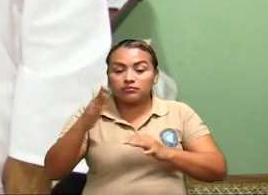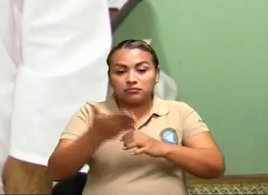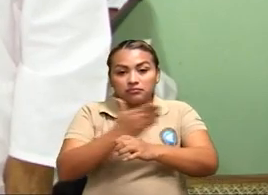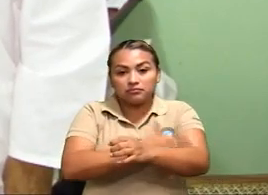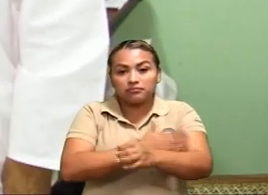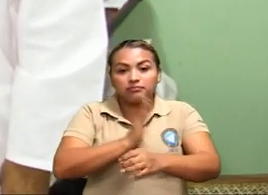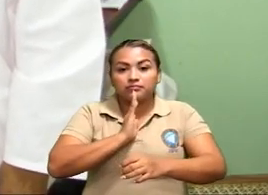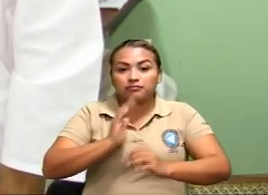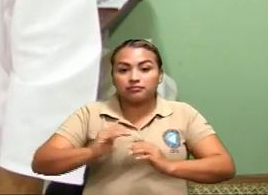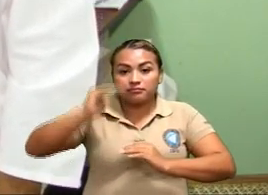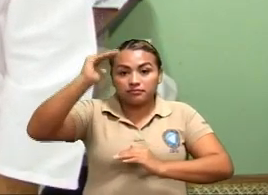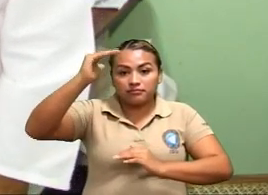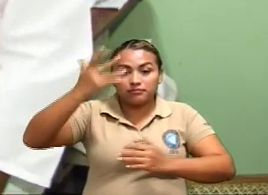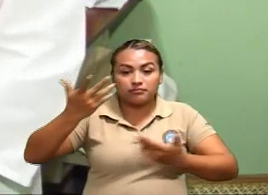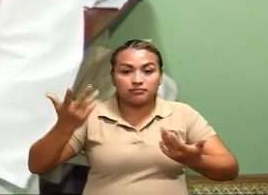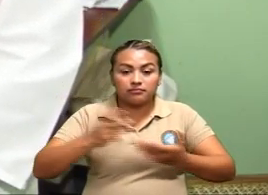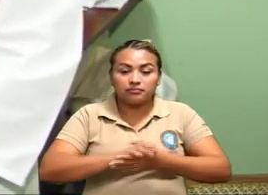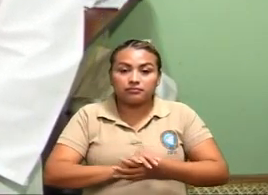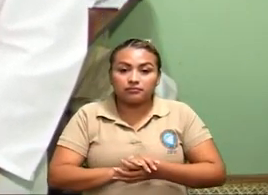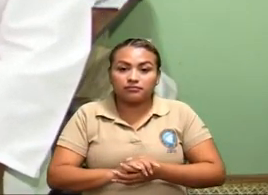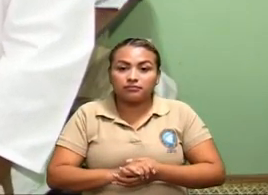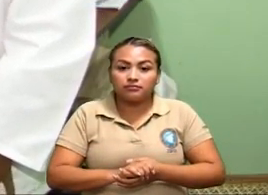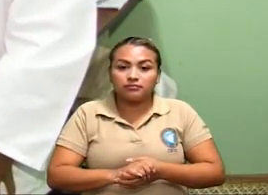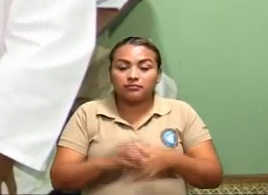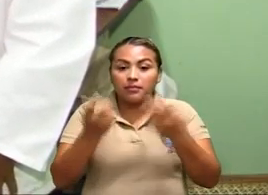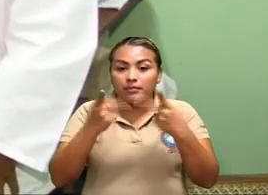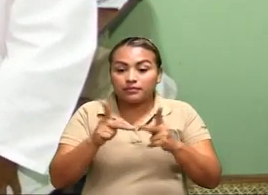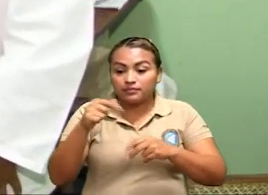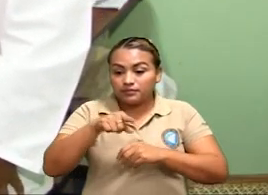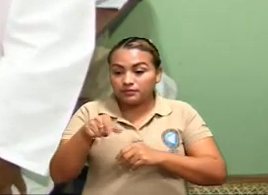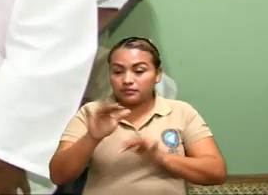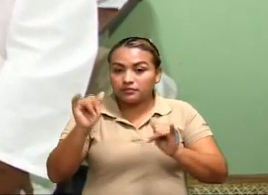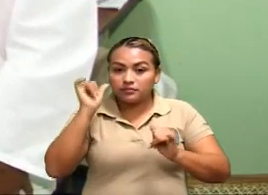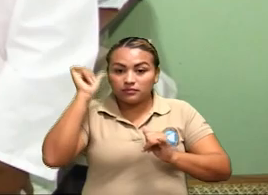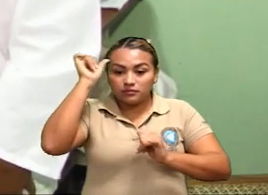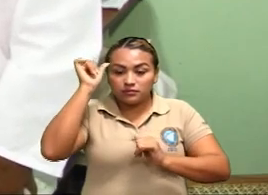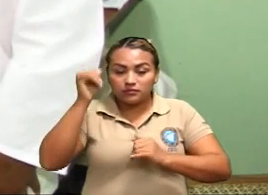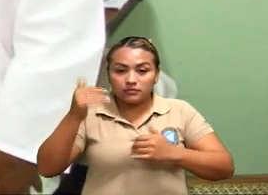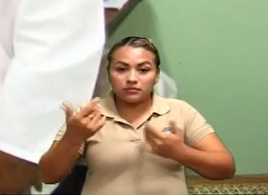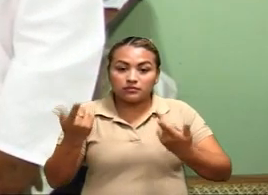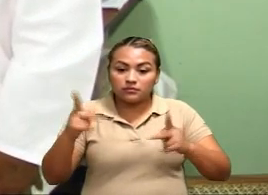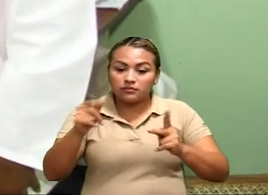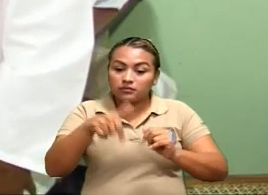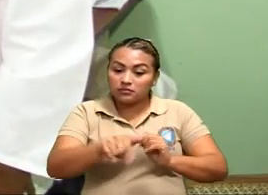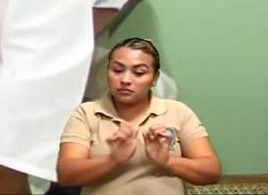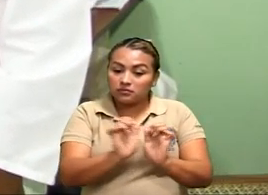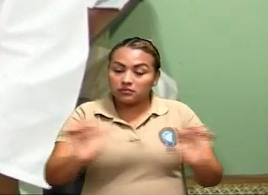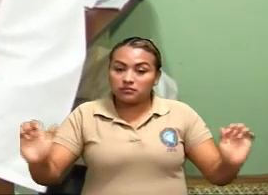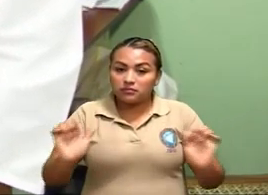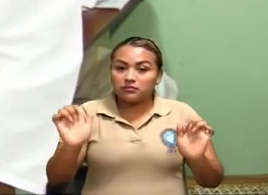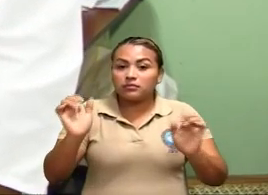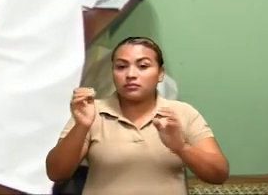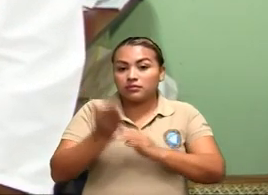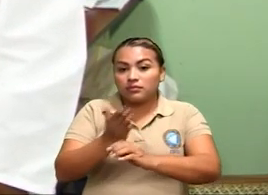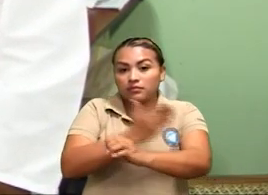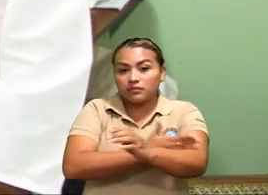medimos. Sí, ¿qué? Pero eso es cuando ya estamos adultos y ya no crecemos, ¿verdad? Ah, okay. Los niños, por eso se les